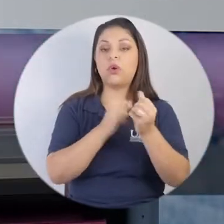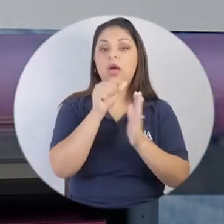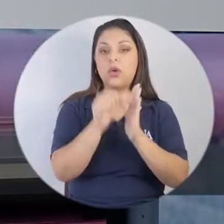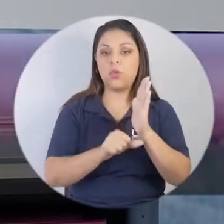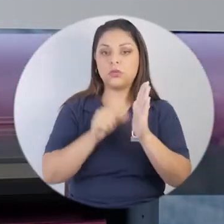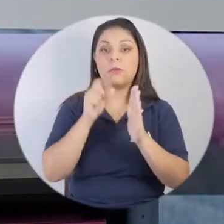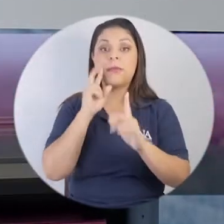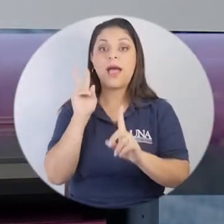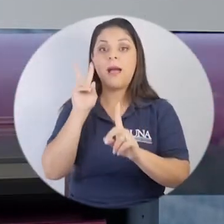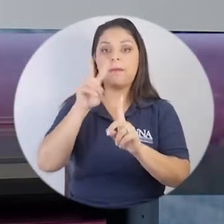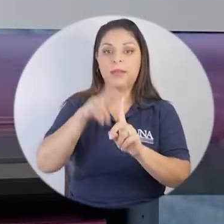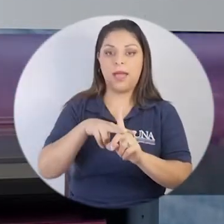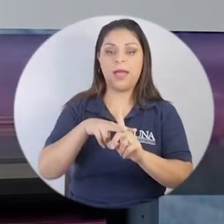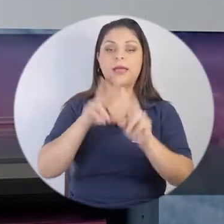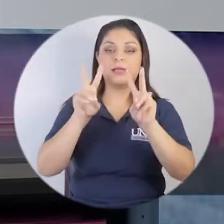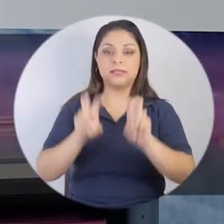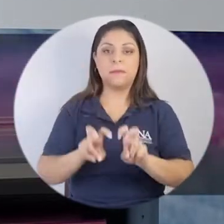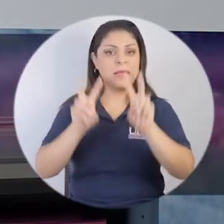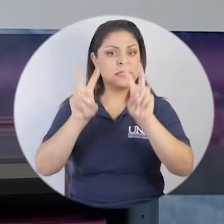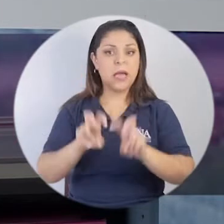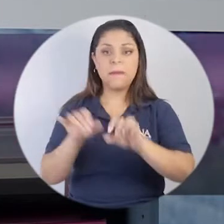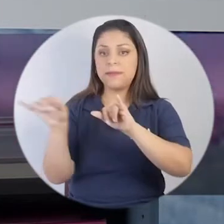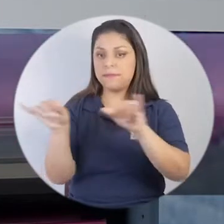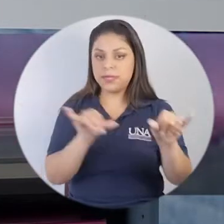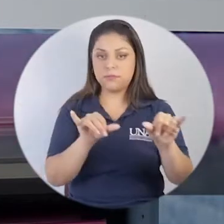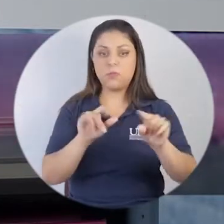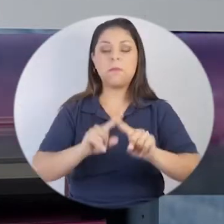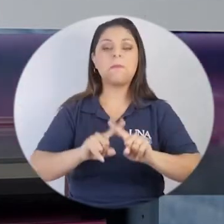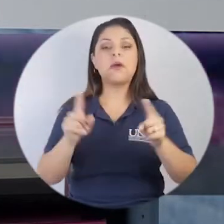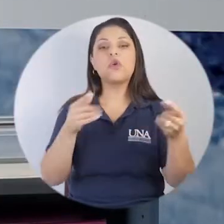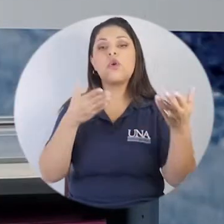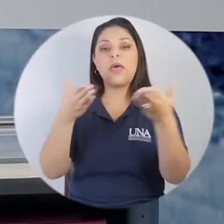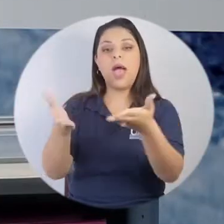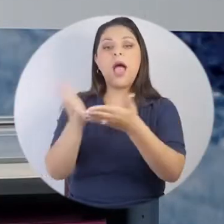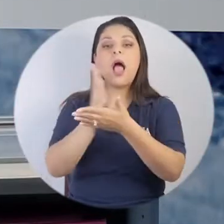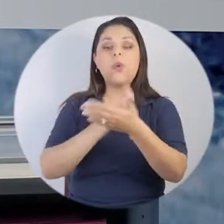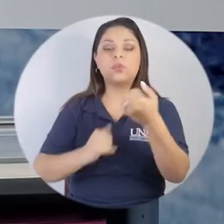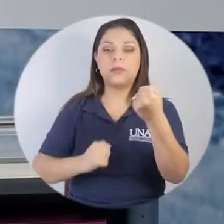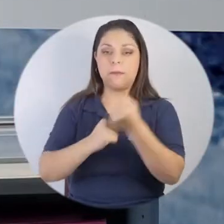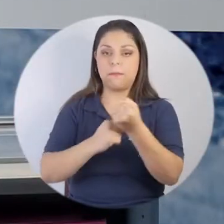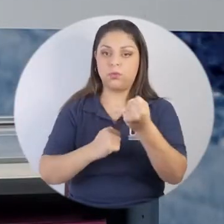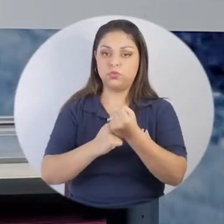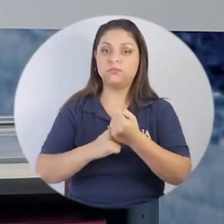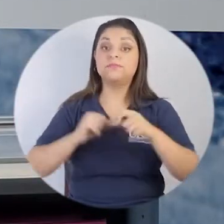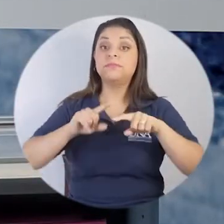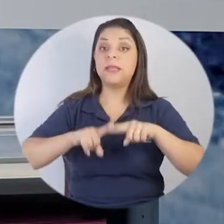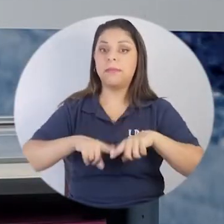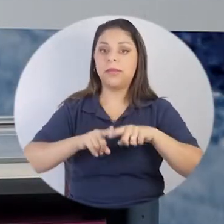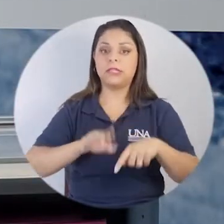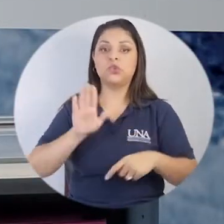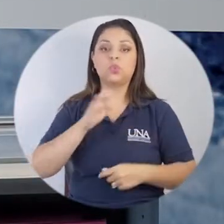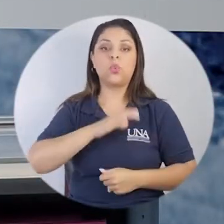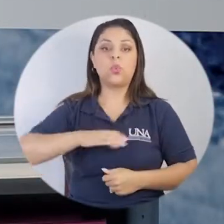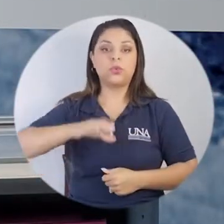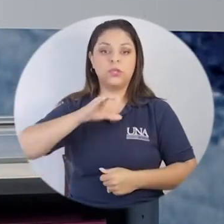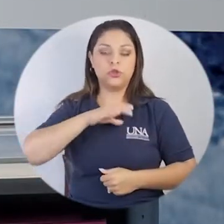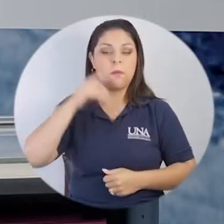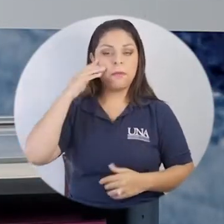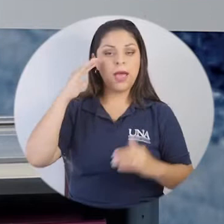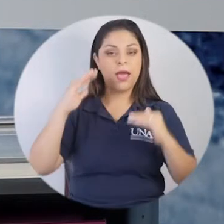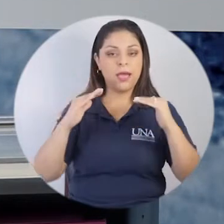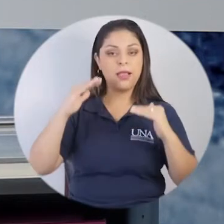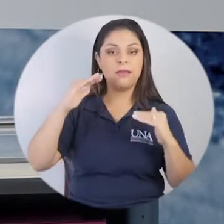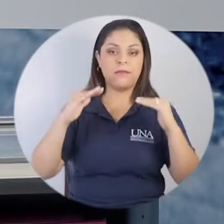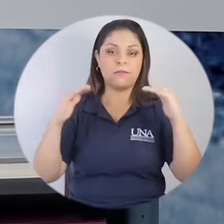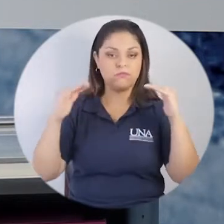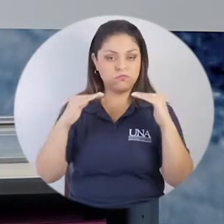la aplicación del examen. El examen sigue siendo exactamente el mismo, ¿verdad?, pero reciben algunos apoyos dependiendo de su condición para entonces